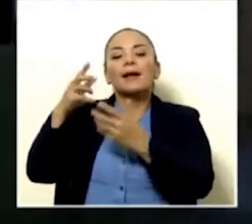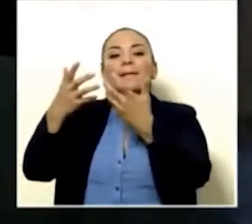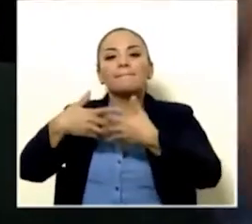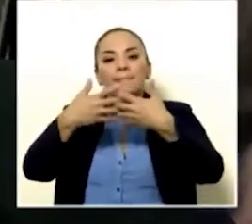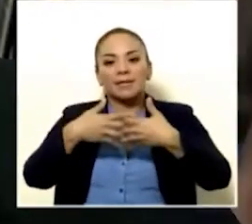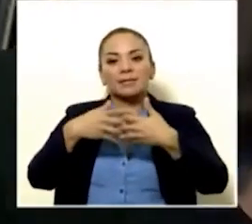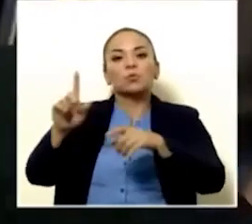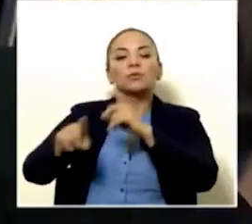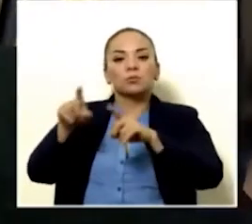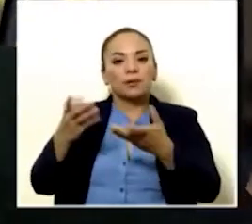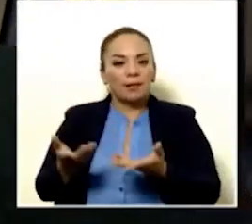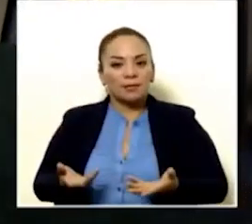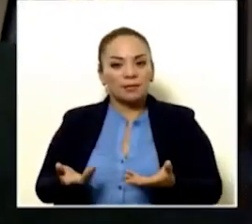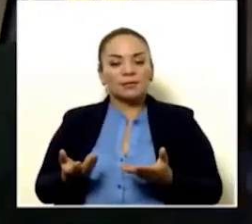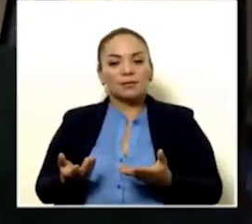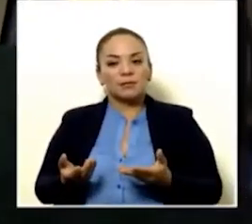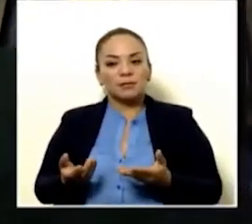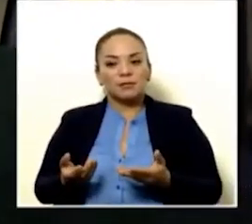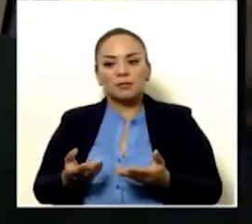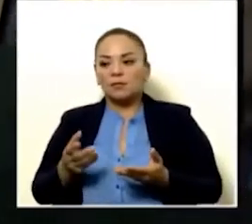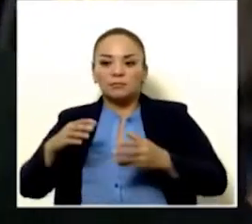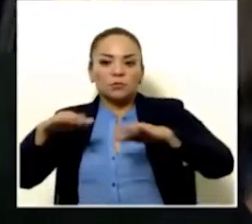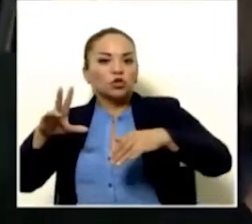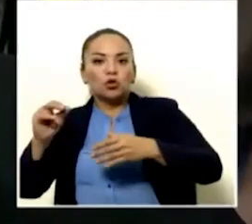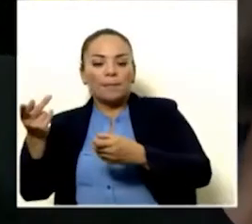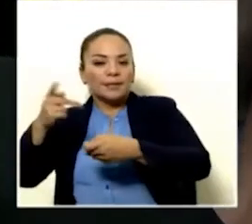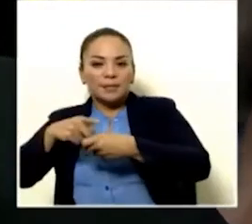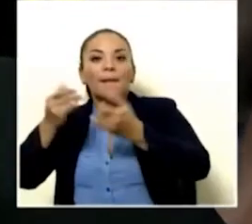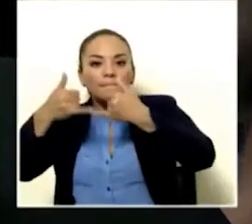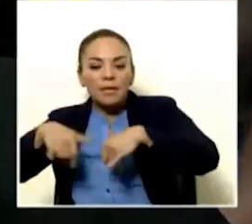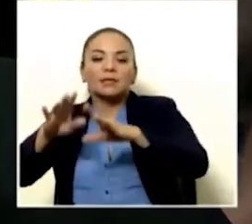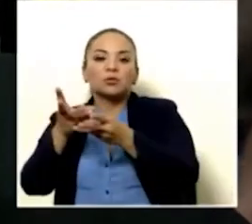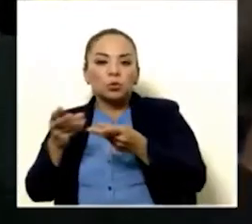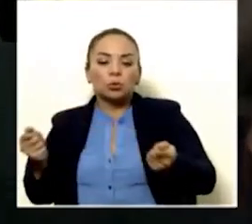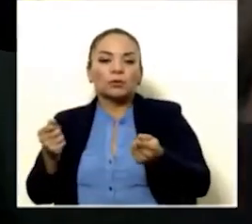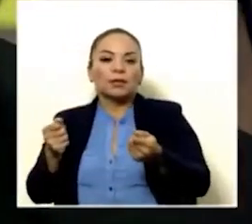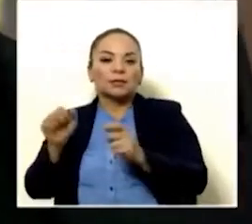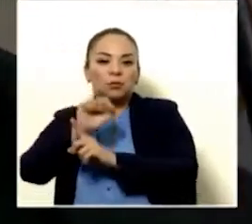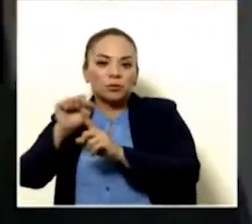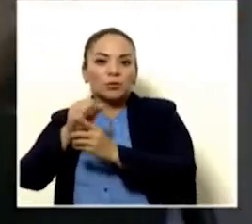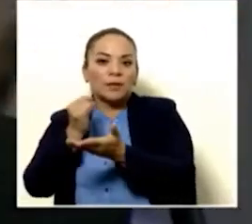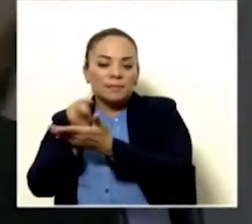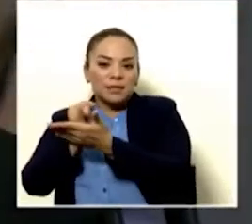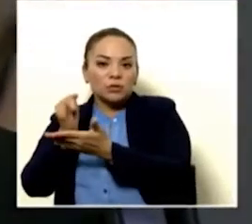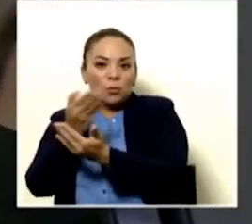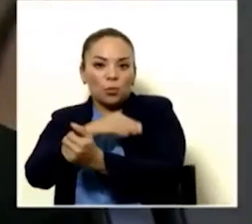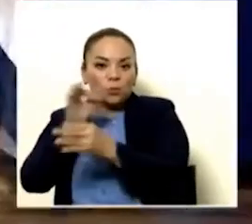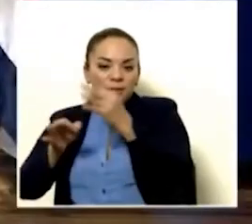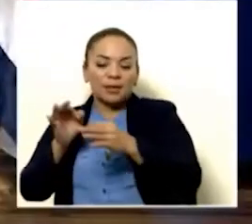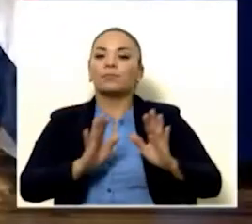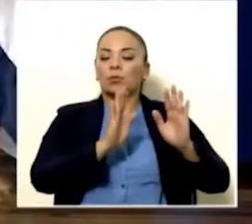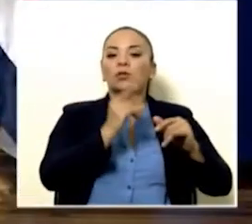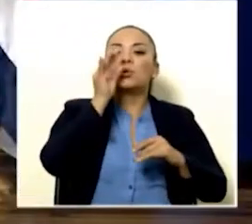que están cuestionadas no estén participando mientras se aclare el panorama de las investigaciones. Yo creo que en el marco de la